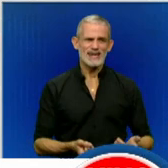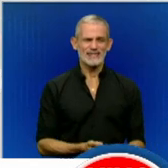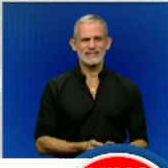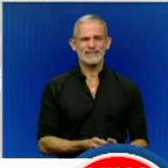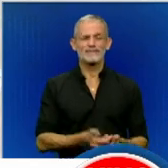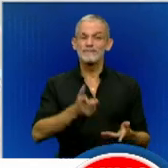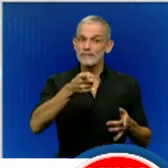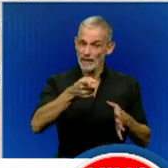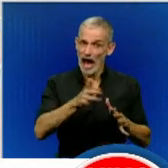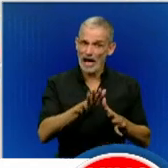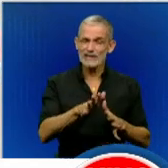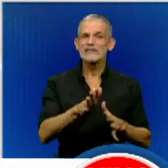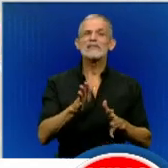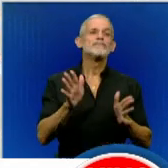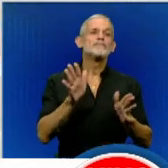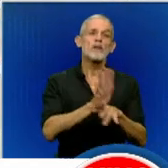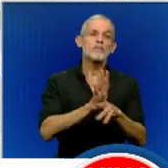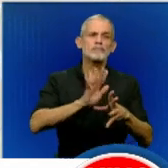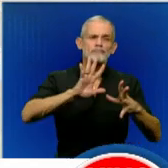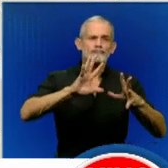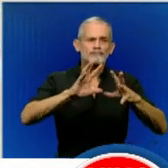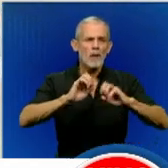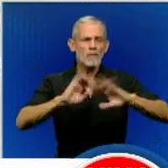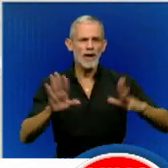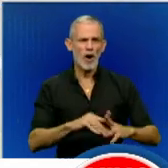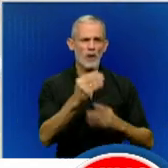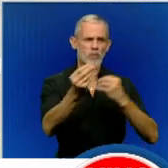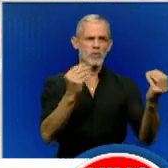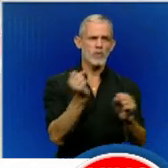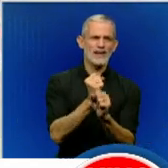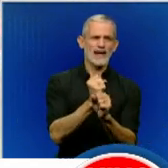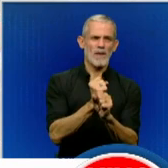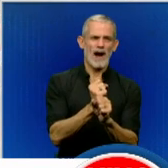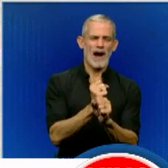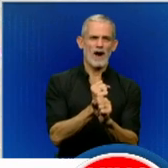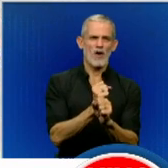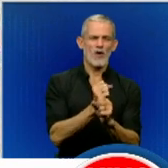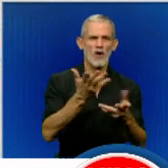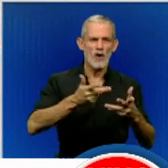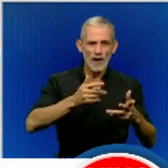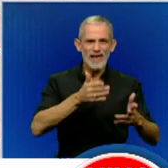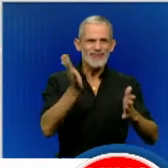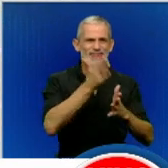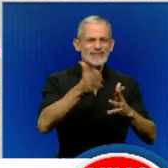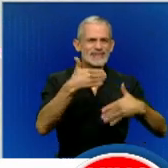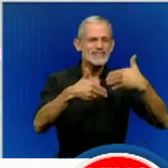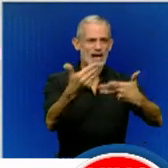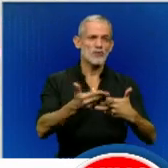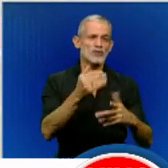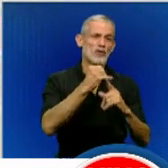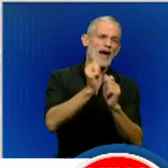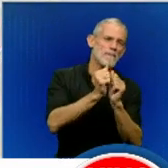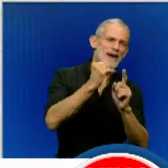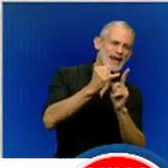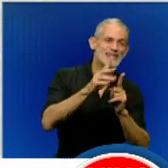es agravar la situación del empleo agravar la el desarrollo de las pymes y de las actividades que generan